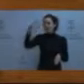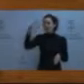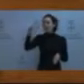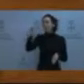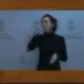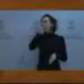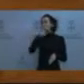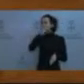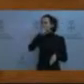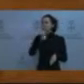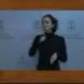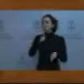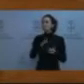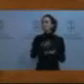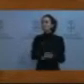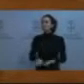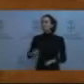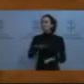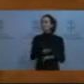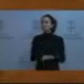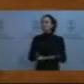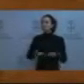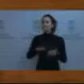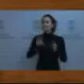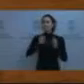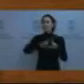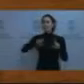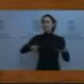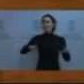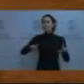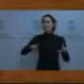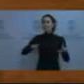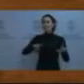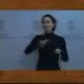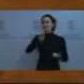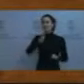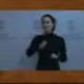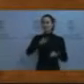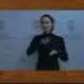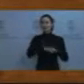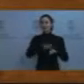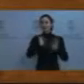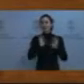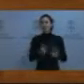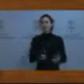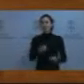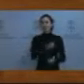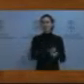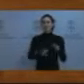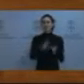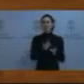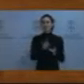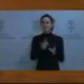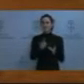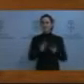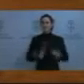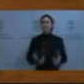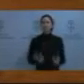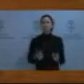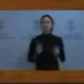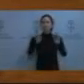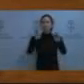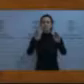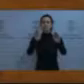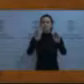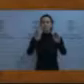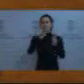paciente, templada y un estadista que le ha venido muy bien a este país para salir del agujero presupuestario y de la